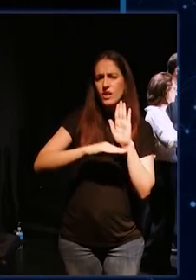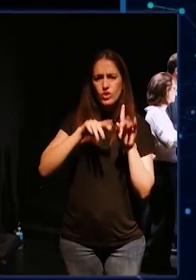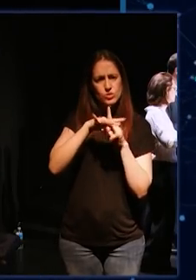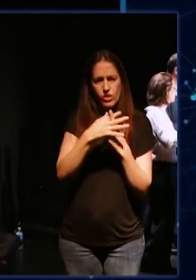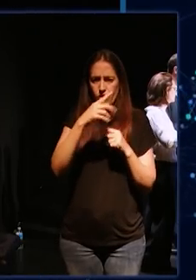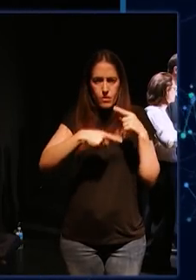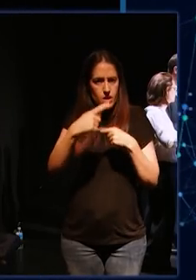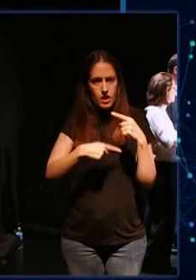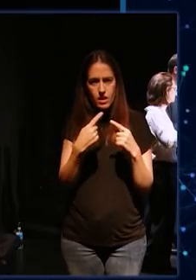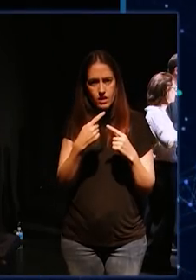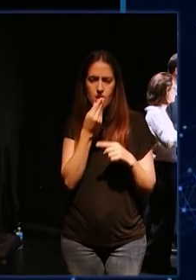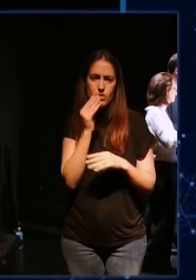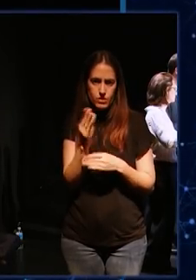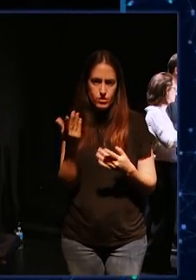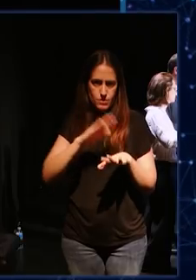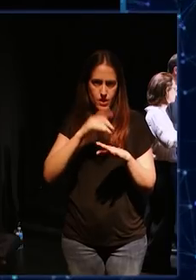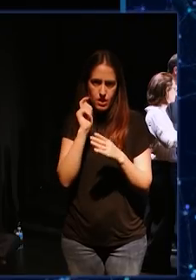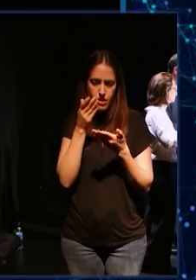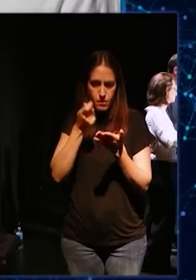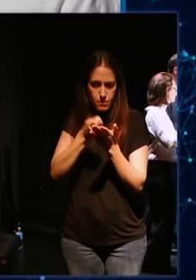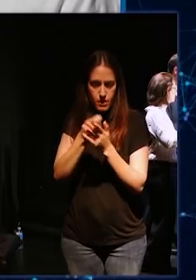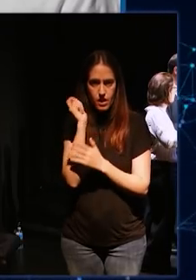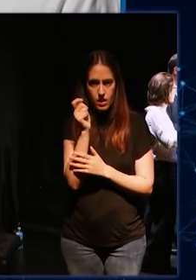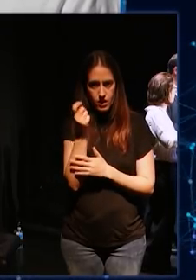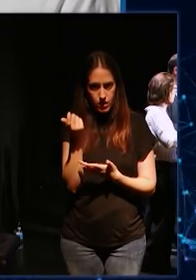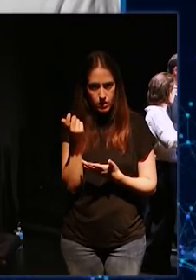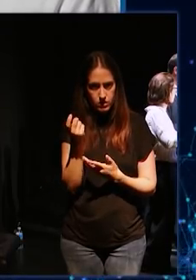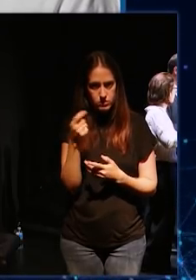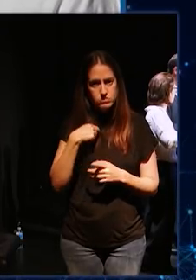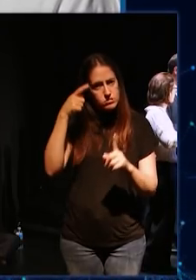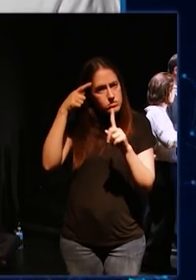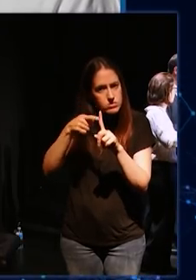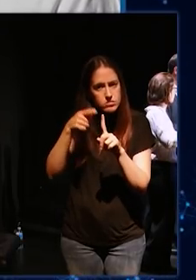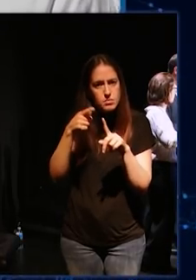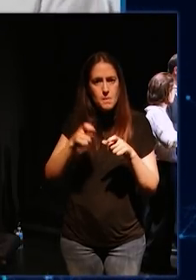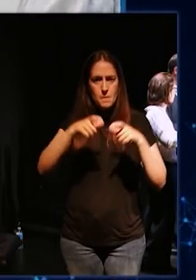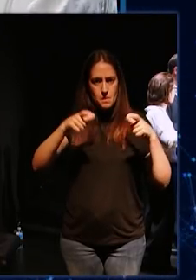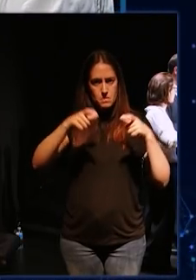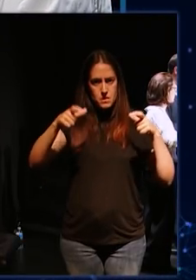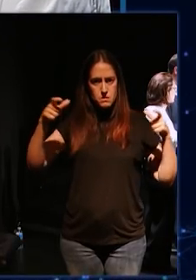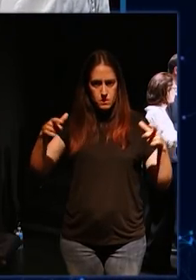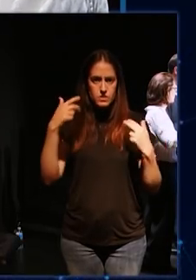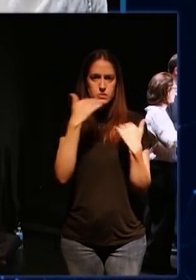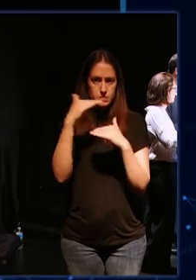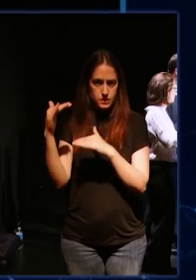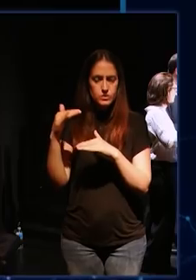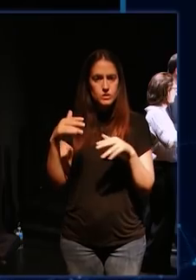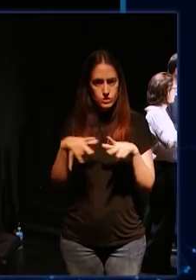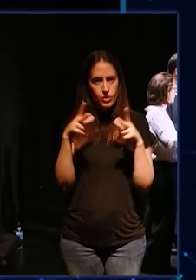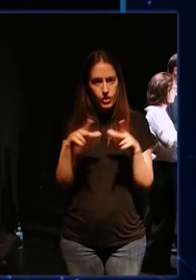familiar. Seguiremos ampliando el parque de habitatge social, que hay que reconocer que se ha hecho un grandísimo